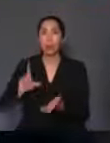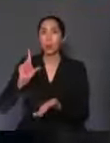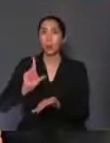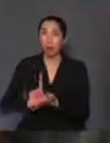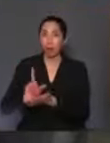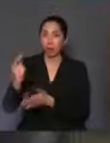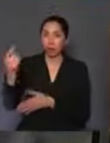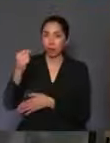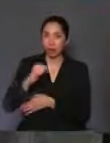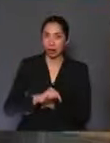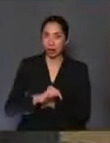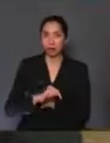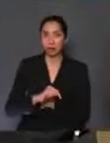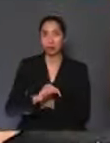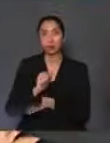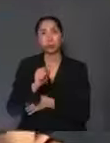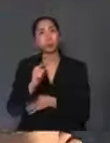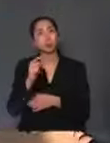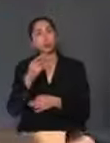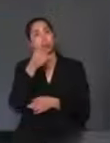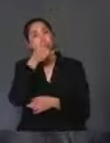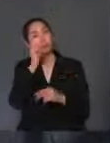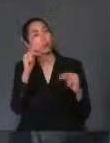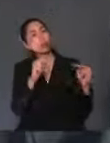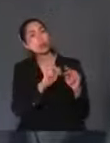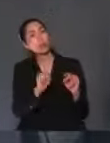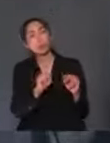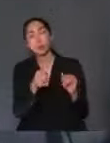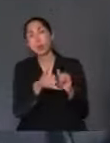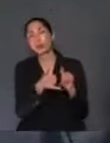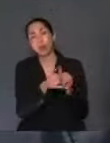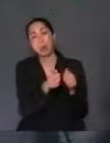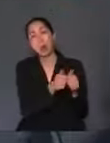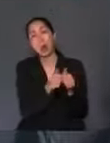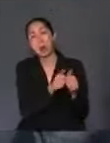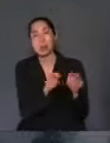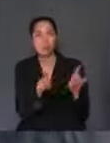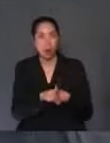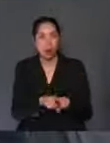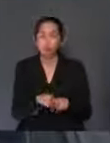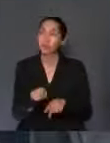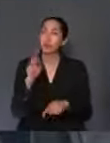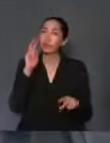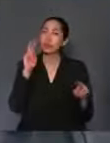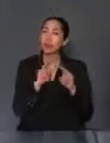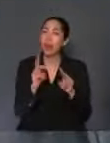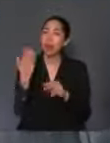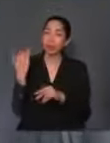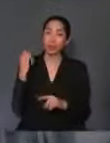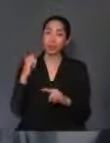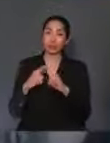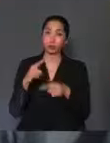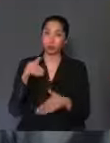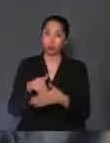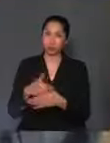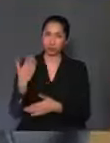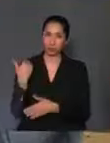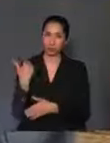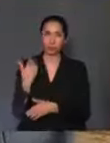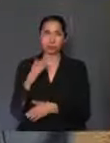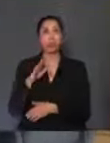ustedes? Nosotros nos seguimos guasteapiendo. Ah, todas. ¿Pero hace cuánto? ¿No se veían desde la votación? Desde la votación anterior. Sí.